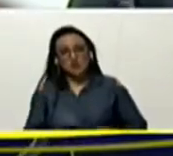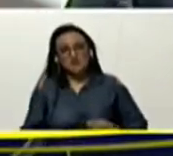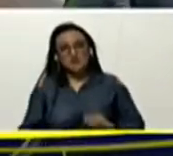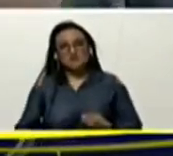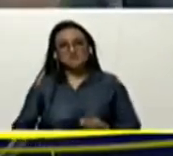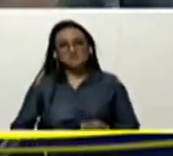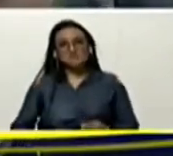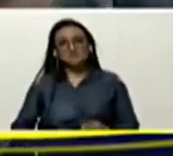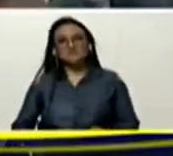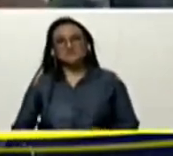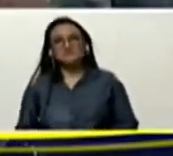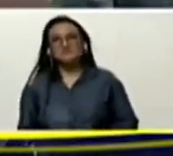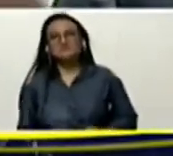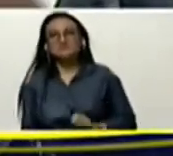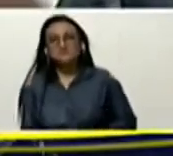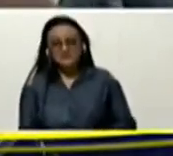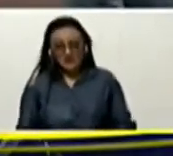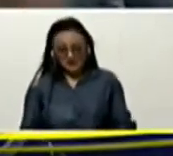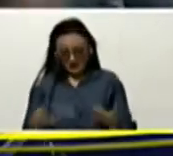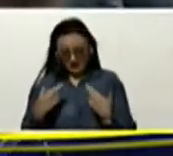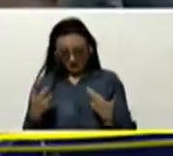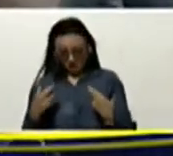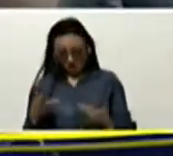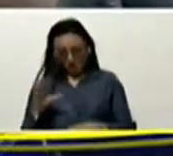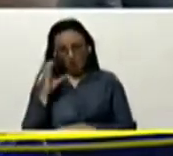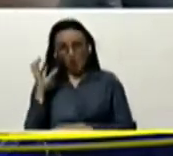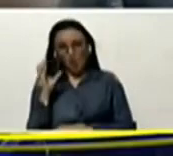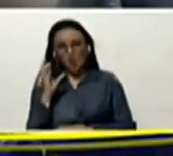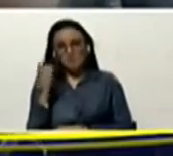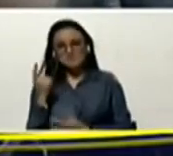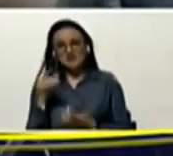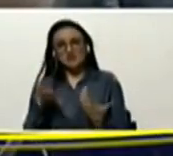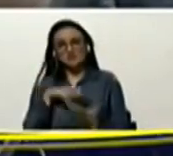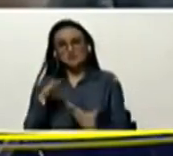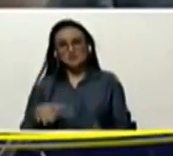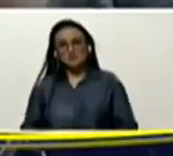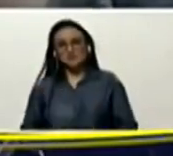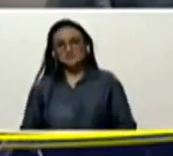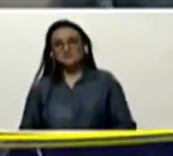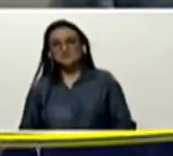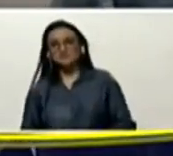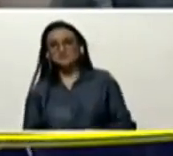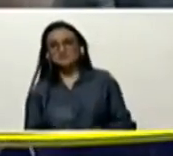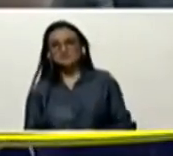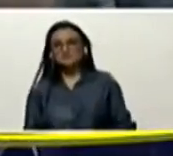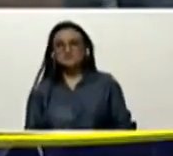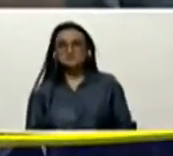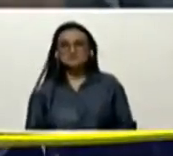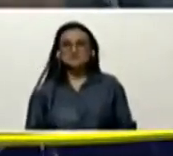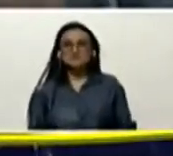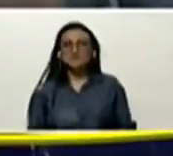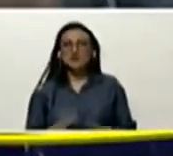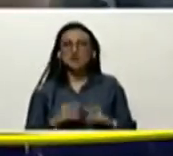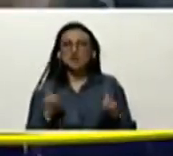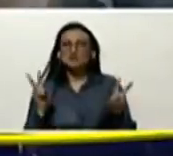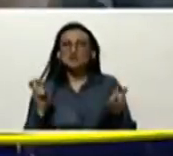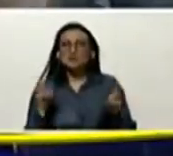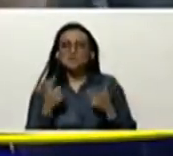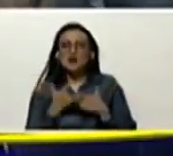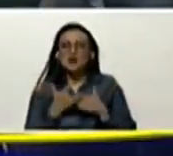con Colombia, con Uribe, los procesos de paz, el saboteo, todo lo que se hizo para la